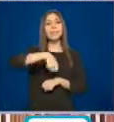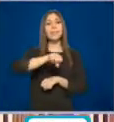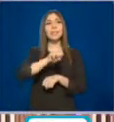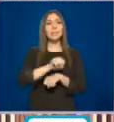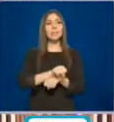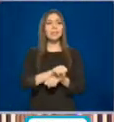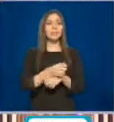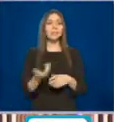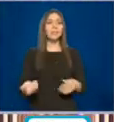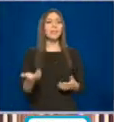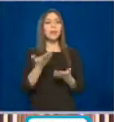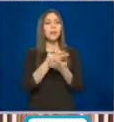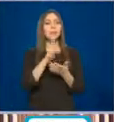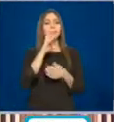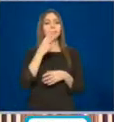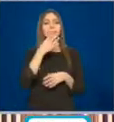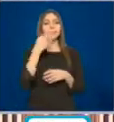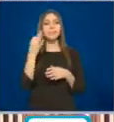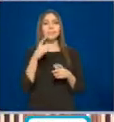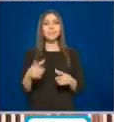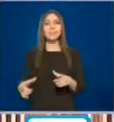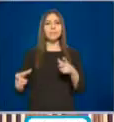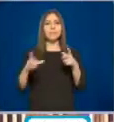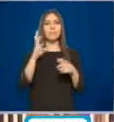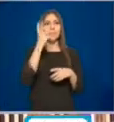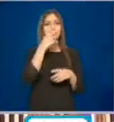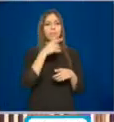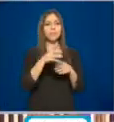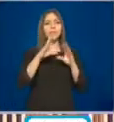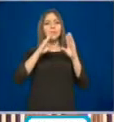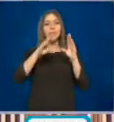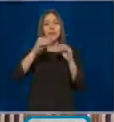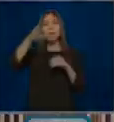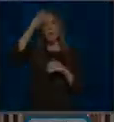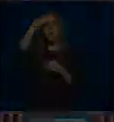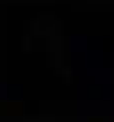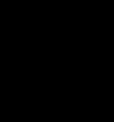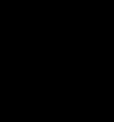Ve nada más que idioma. aparte de la presentación me encanta, chef. Contigo de verdad se aprenden muchas cosas. Muchas Así gracias, chicos.